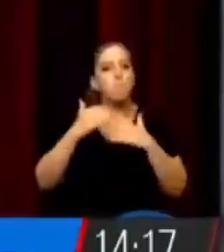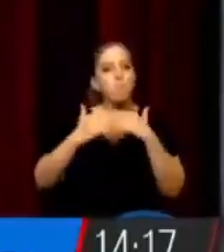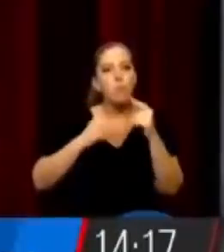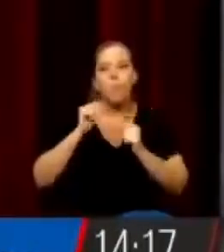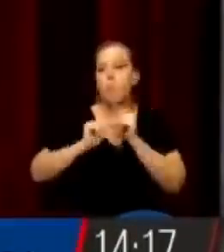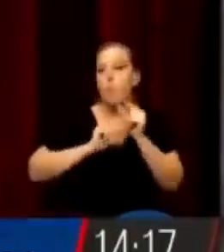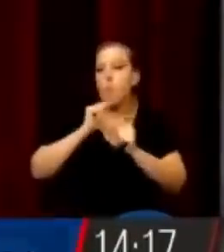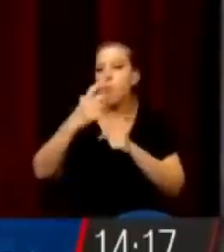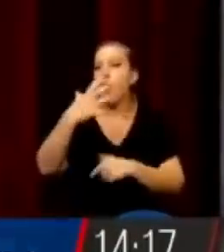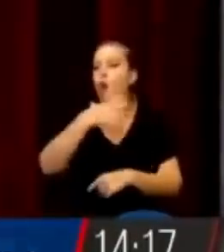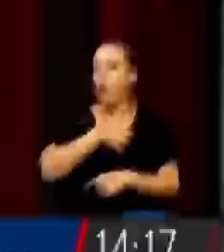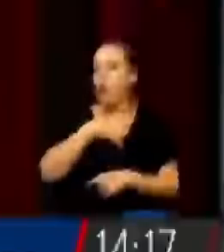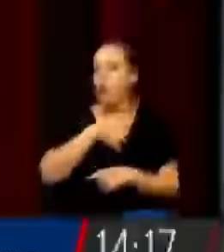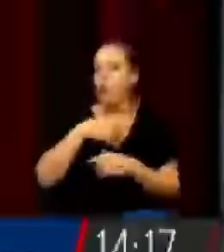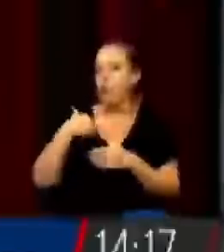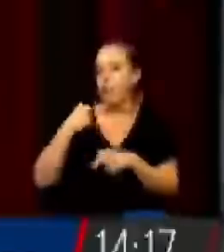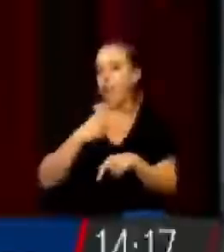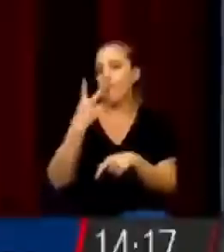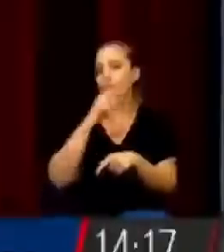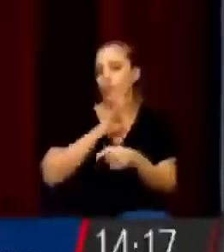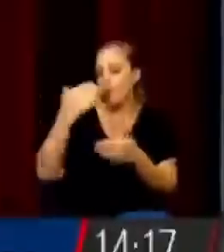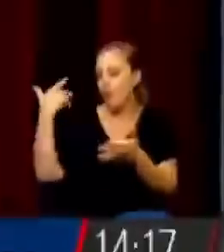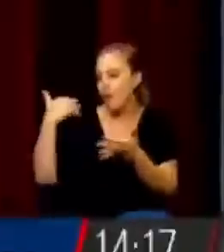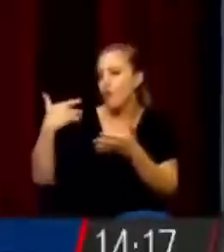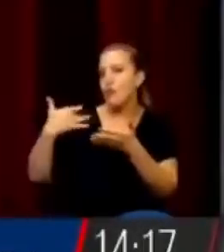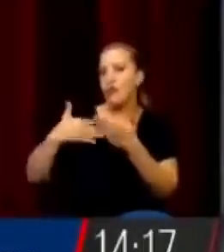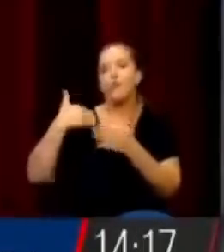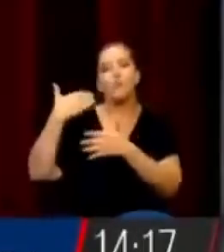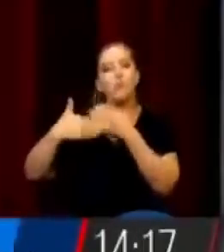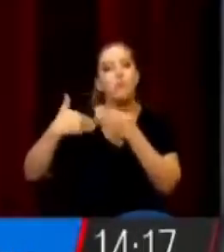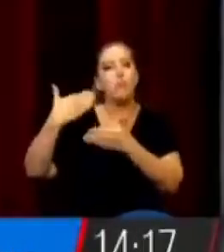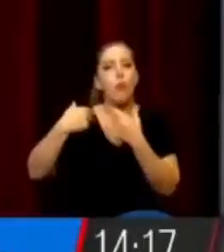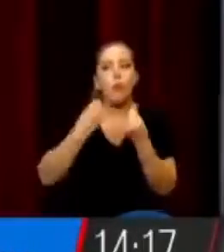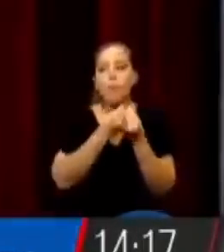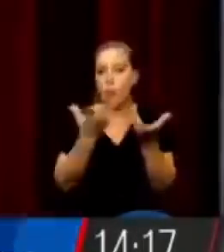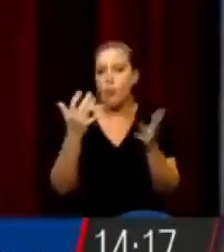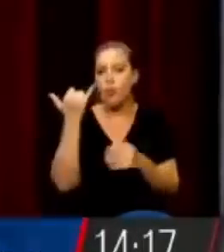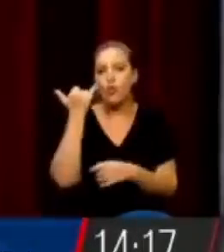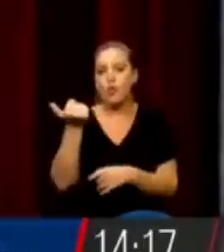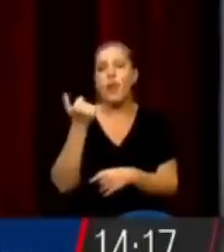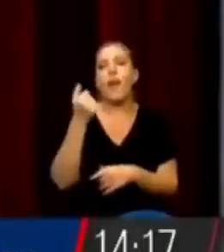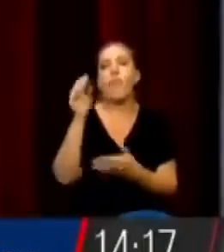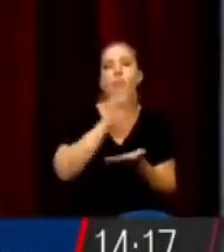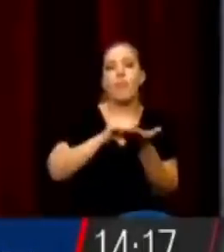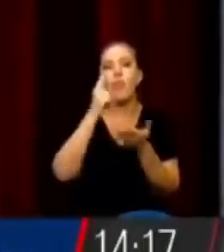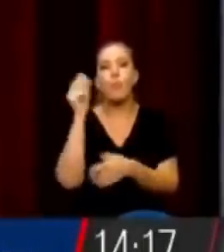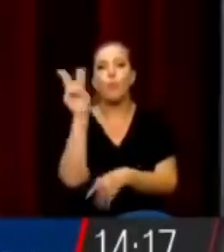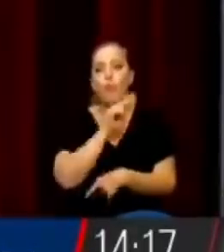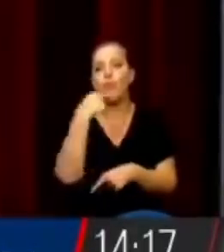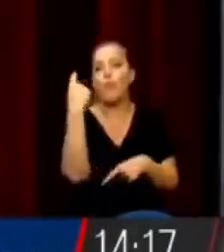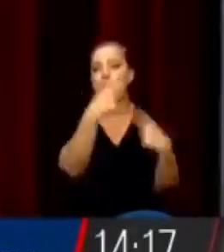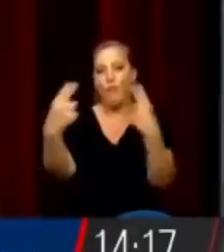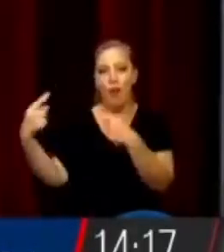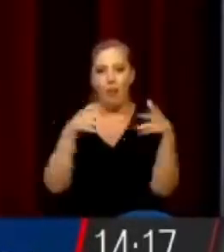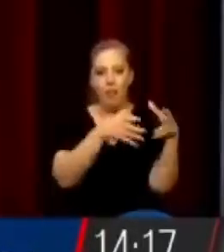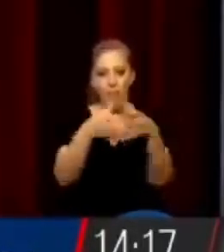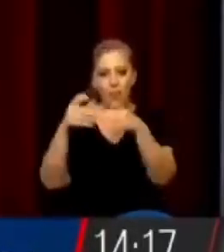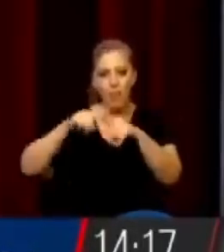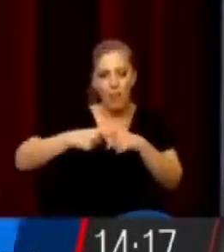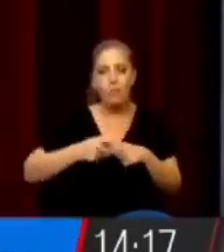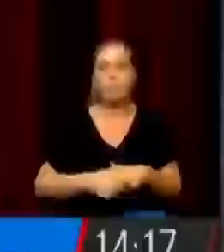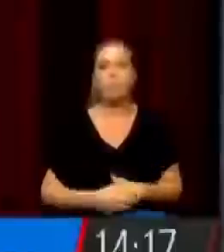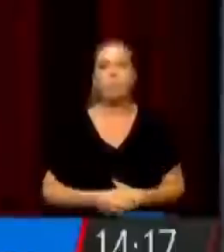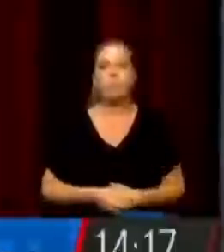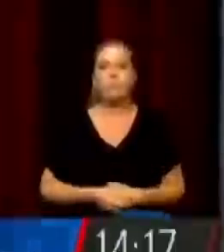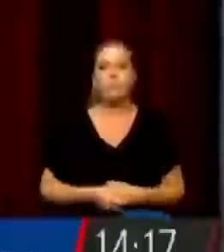alguien que no está en el estudio ya, pero decir los argentinos no queremos ser Venezuela, y sí, si no hay peligro de ser Venezuela, ¿por